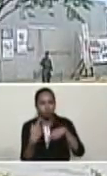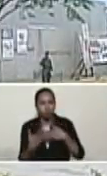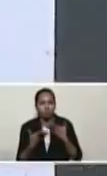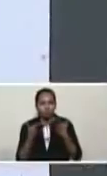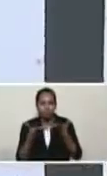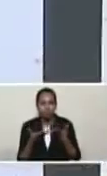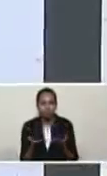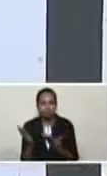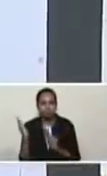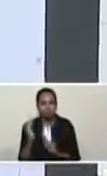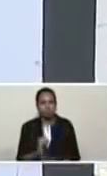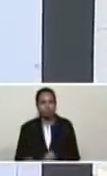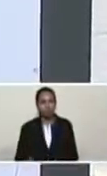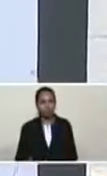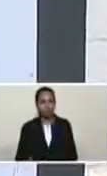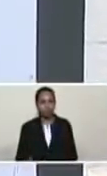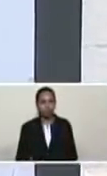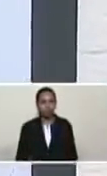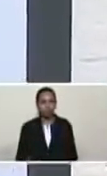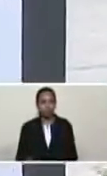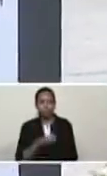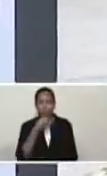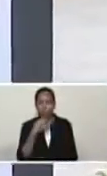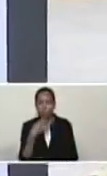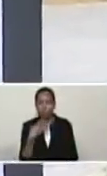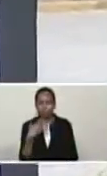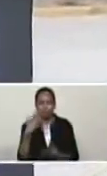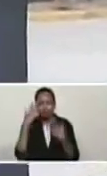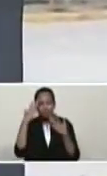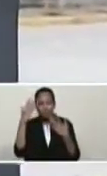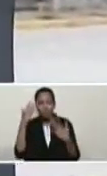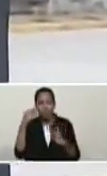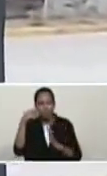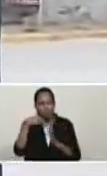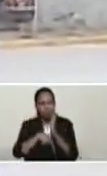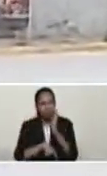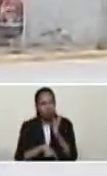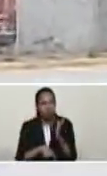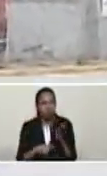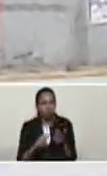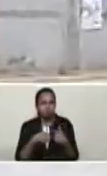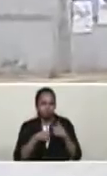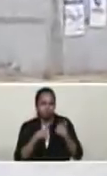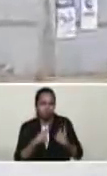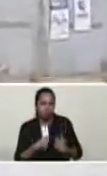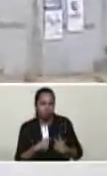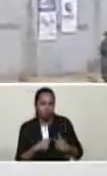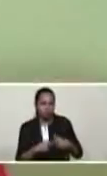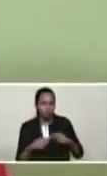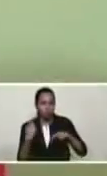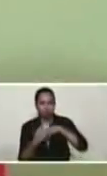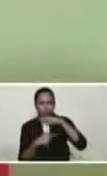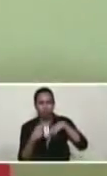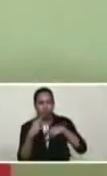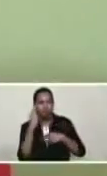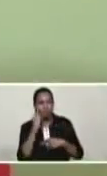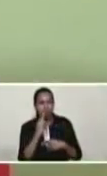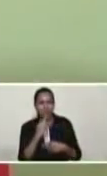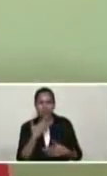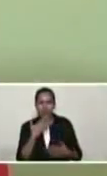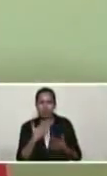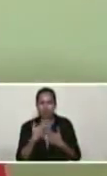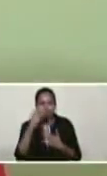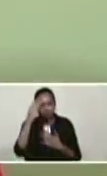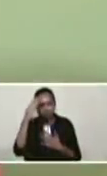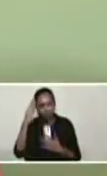Bueno, un saludo desde mi corazón revolucionario y bolivariano. Le doy gracias a